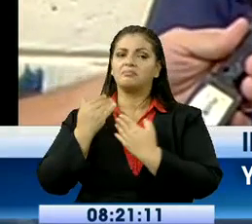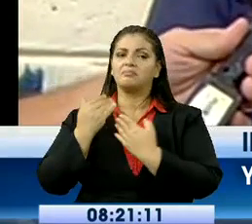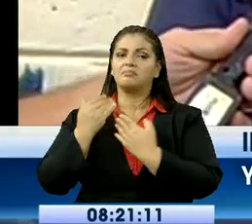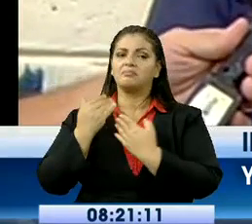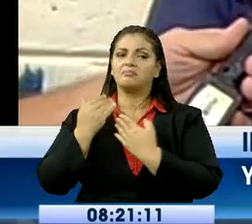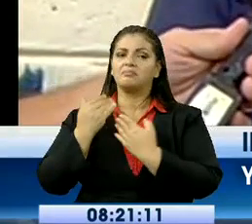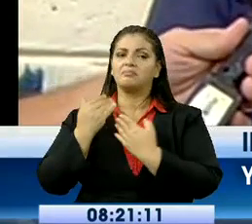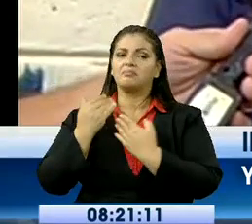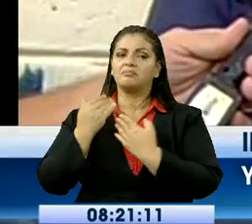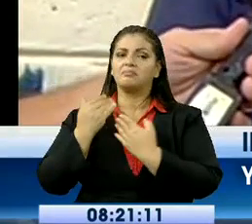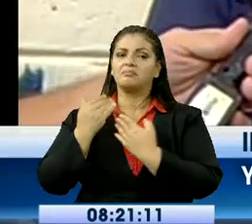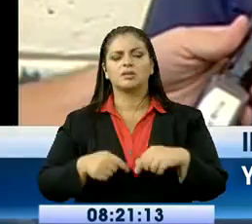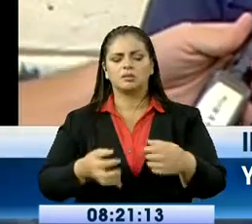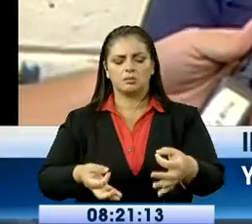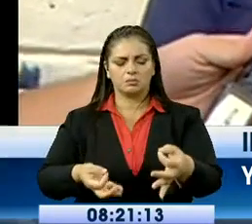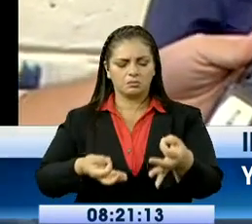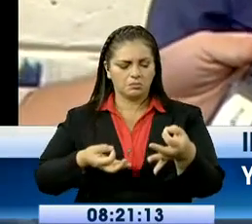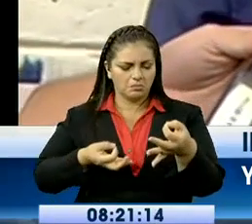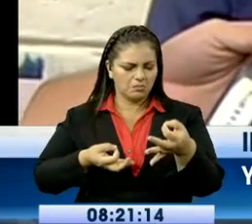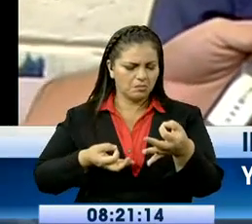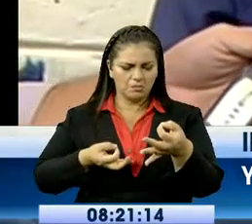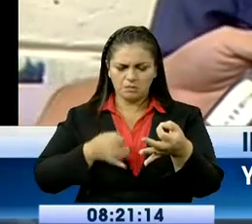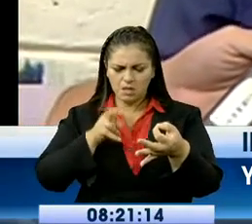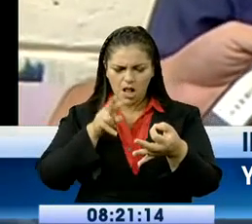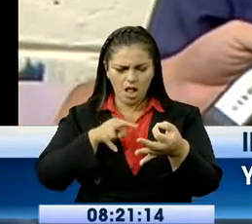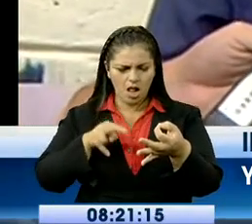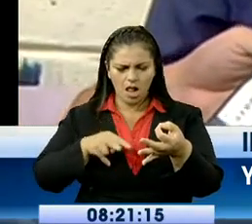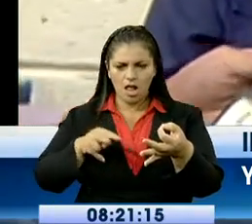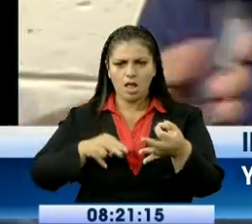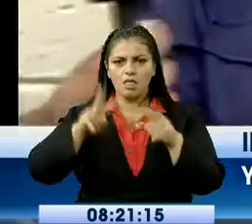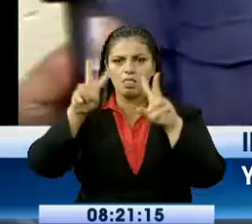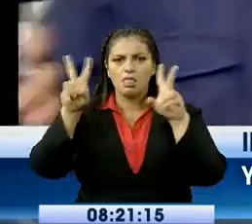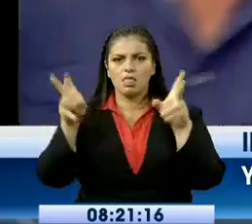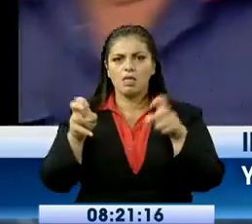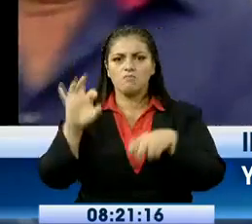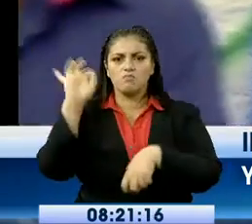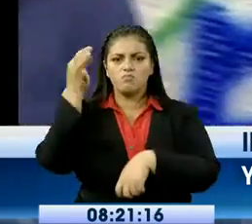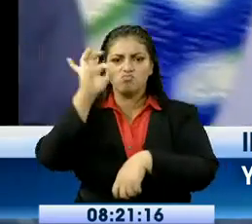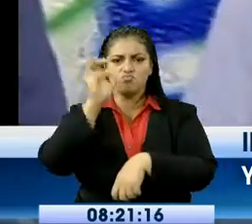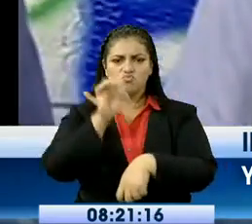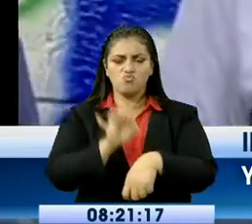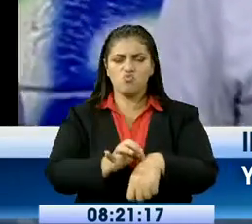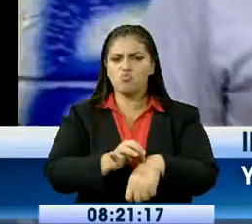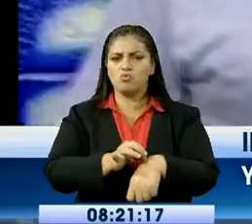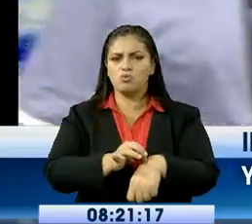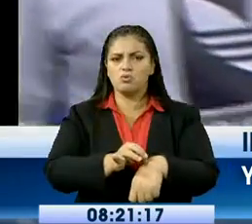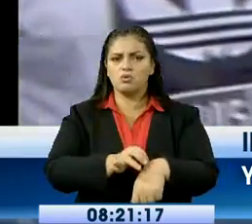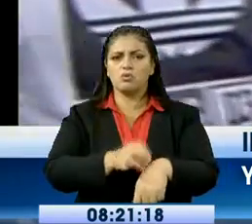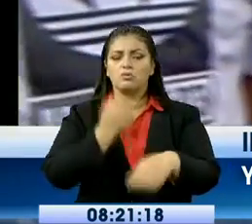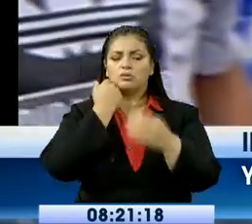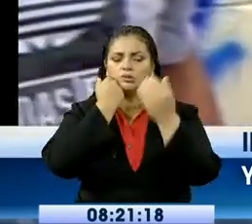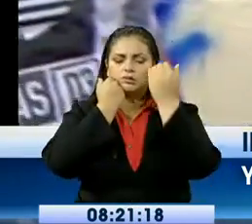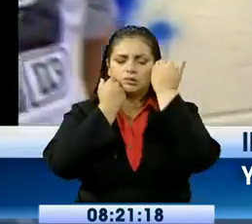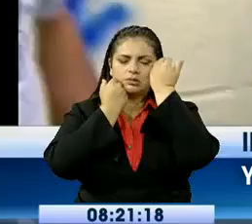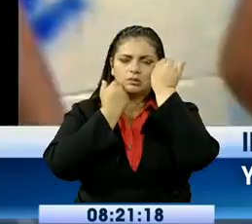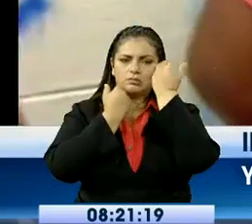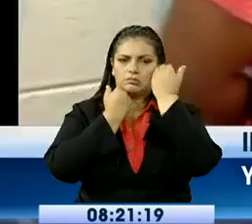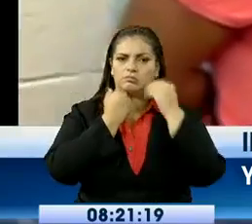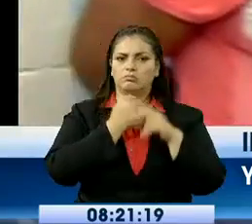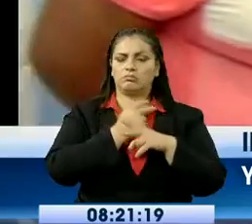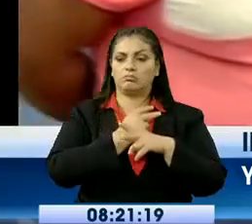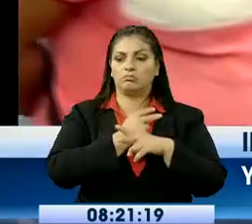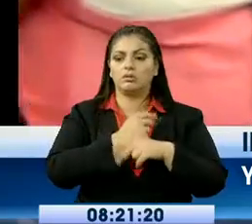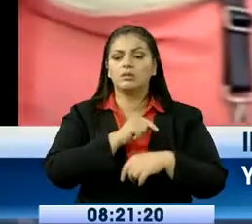estoy leyendo las consecuencias que traen las picaduras del mosquito. A ver, déjeme, bueno, usted se está instruyendo ya, me parece. Mostrémoslo a la cámara, ¿no?